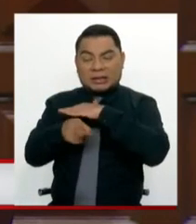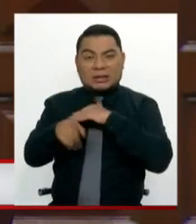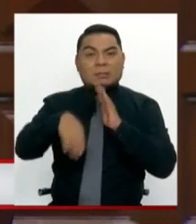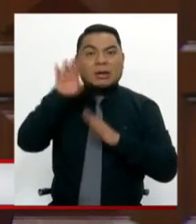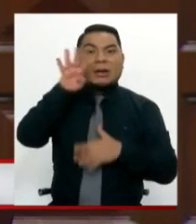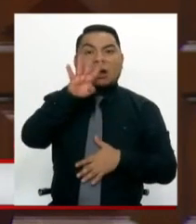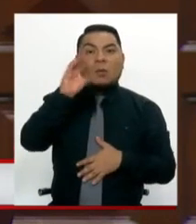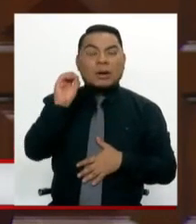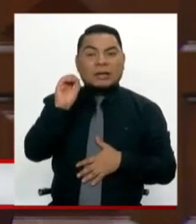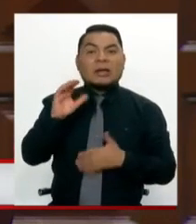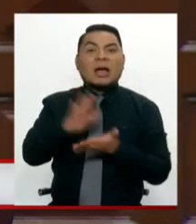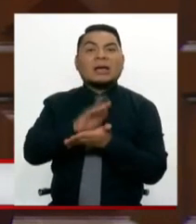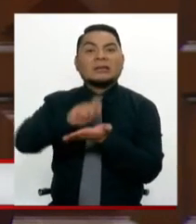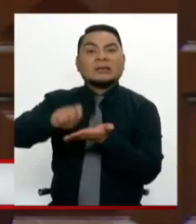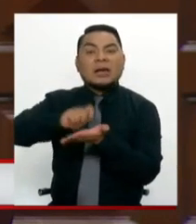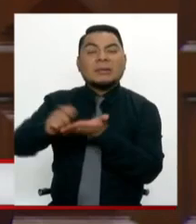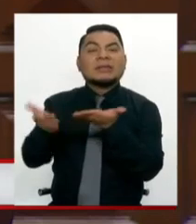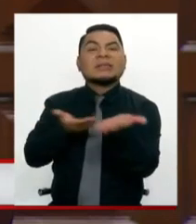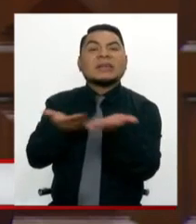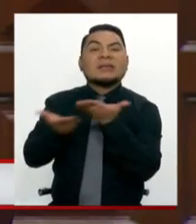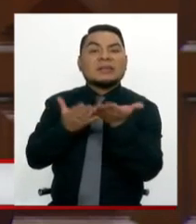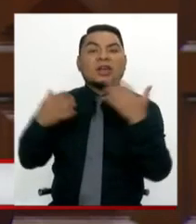más de 40 trámites y servicios